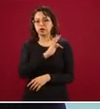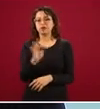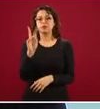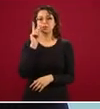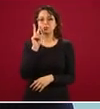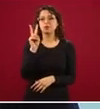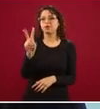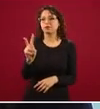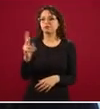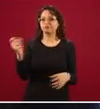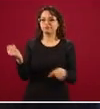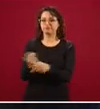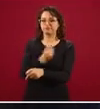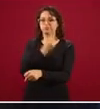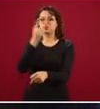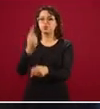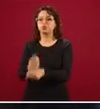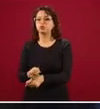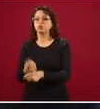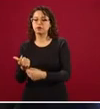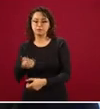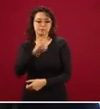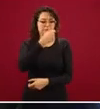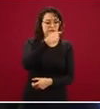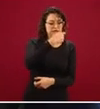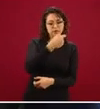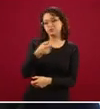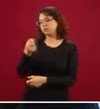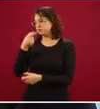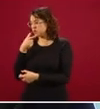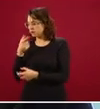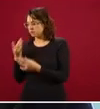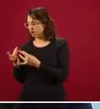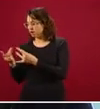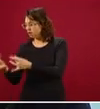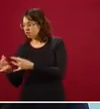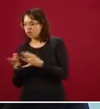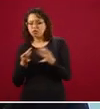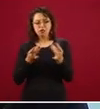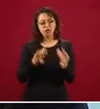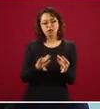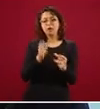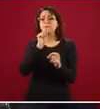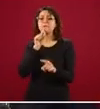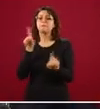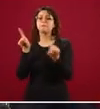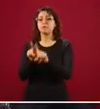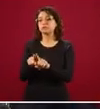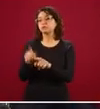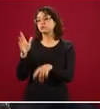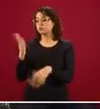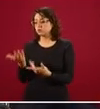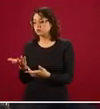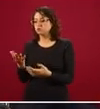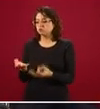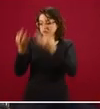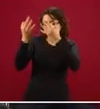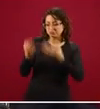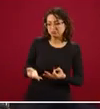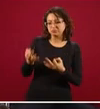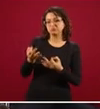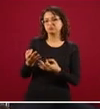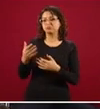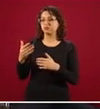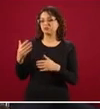la oportunidad es la calidad de los productos y, por supuesto, la oportunidad de tener los productos más apropiados en